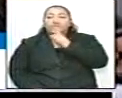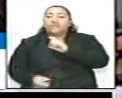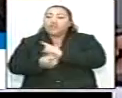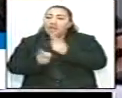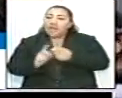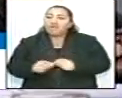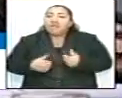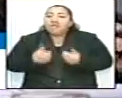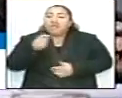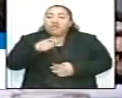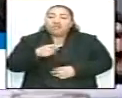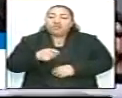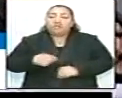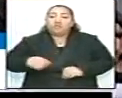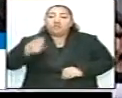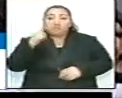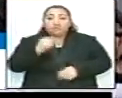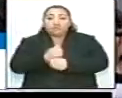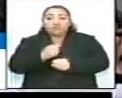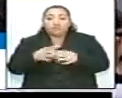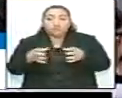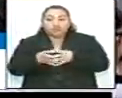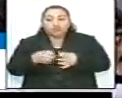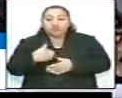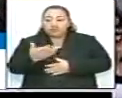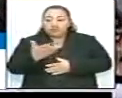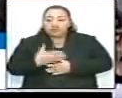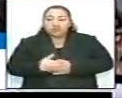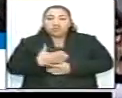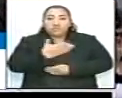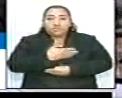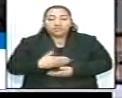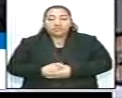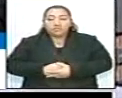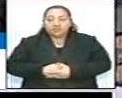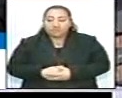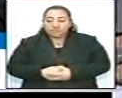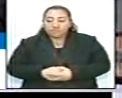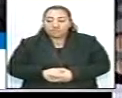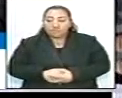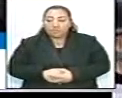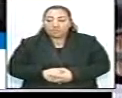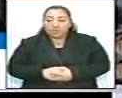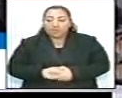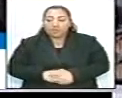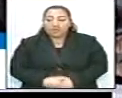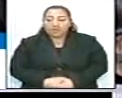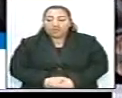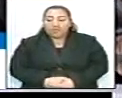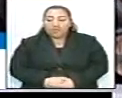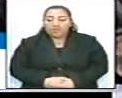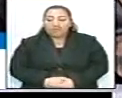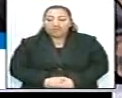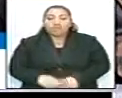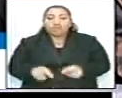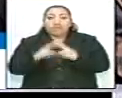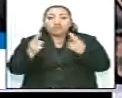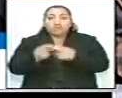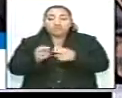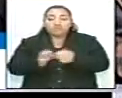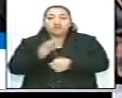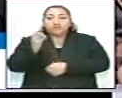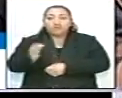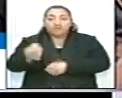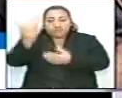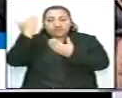ustedes, y por eso que en el plan de trabajo quisiera yo solicitarle, señor presidente, para que una sesión descentralizada en